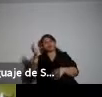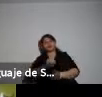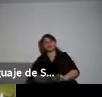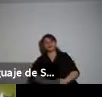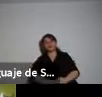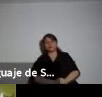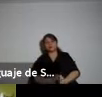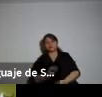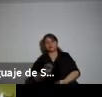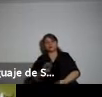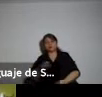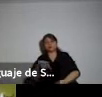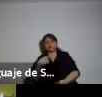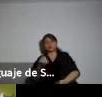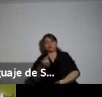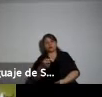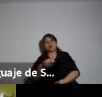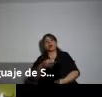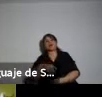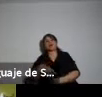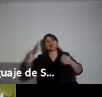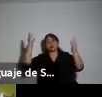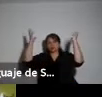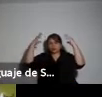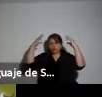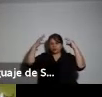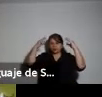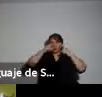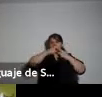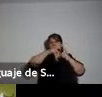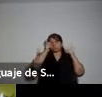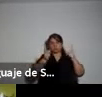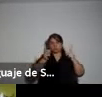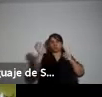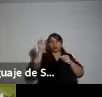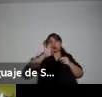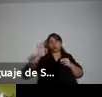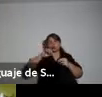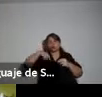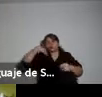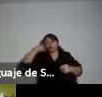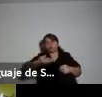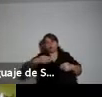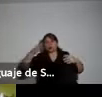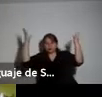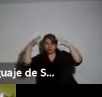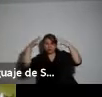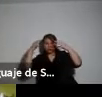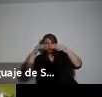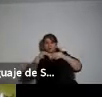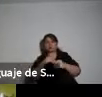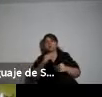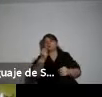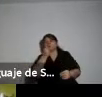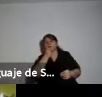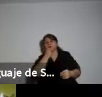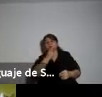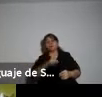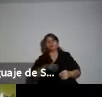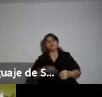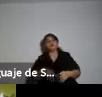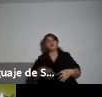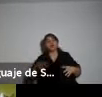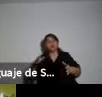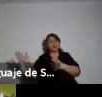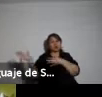luego de la lluvia o durante la lluvia pueden ocurrir situaciones diferentes. Ya sea, si hay un viento fuerte inmediatamente después de la